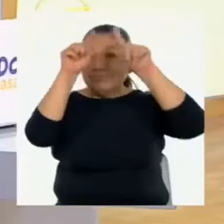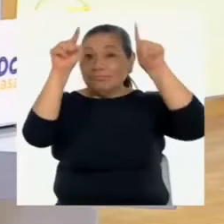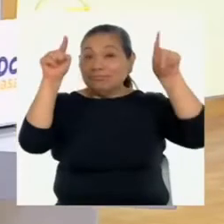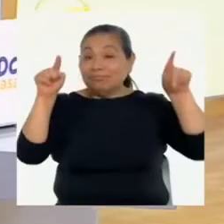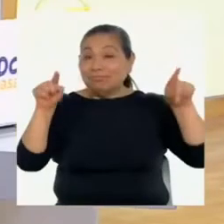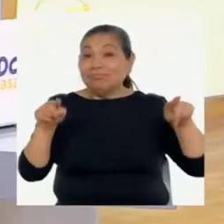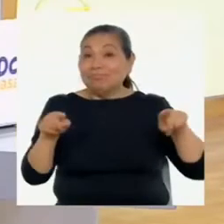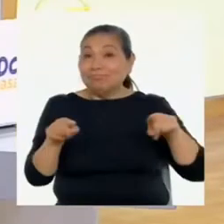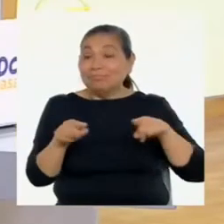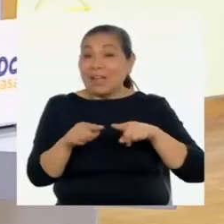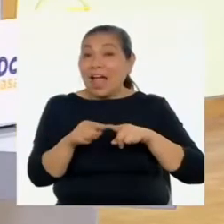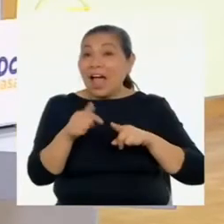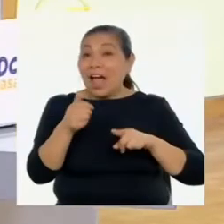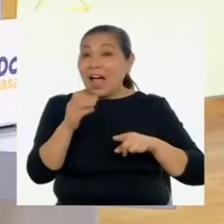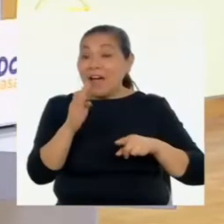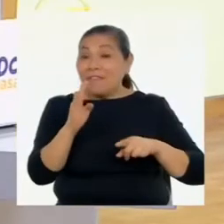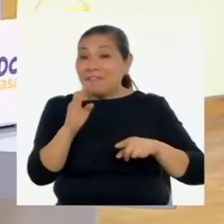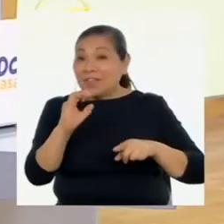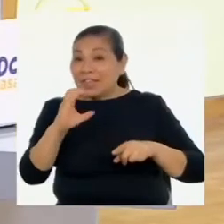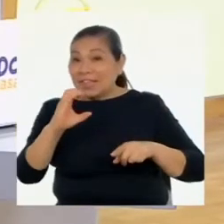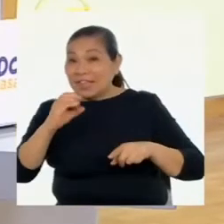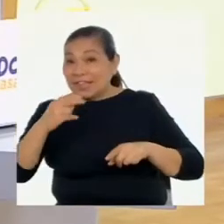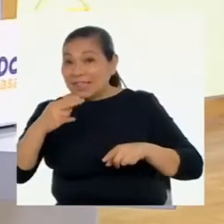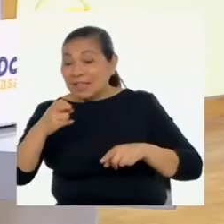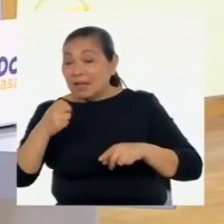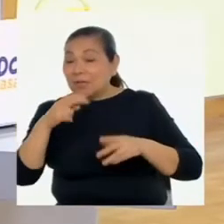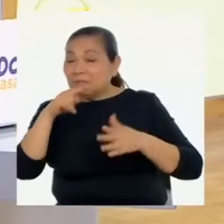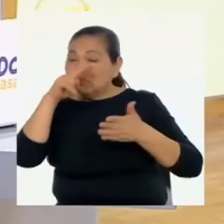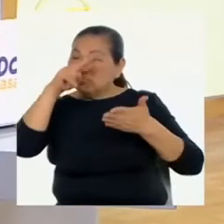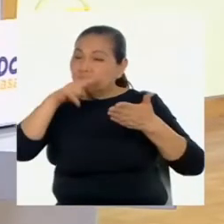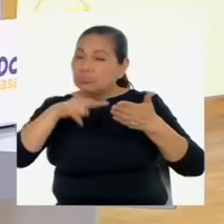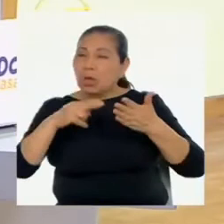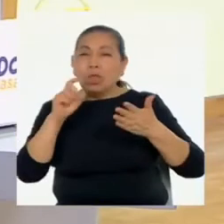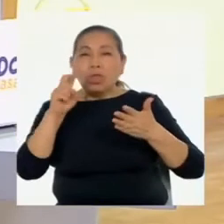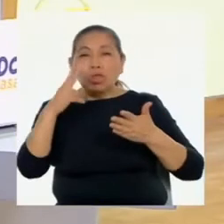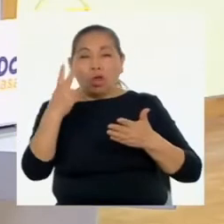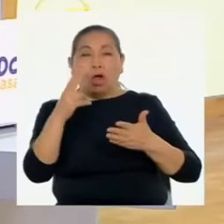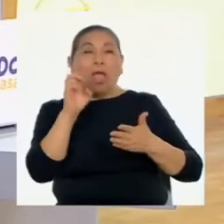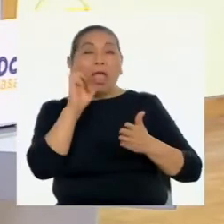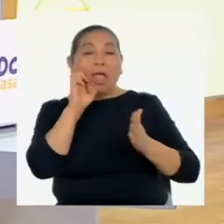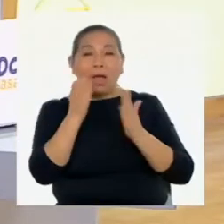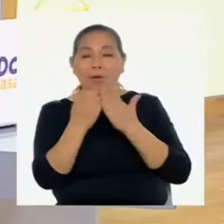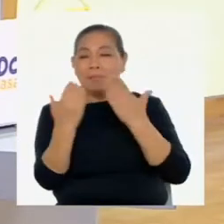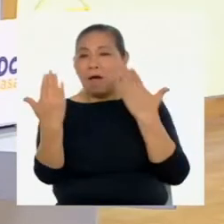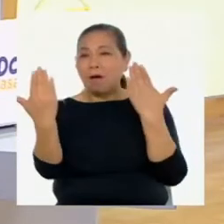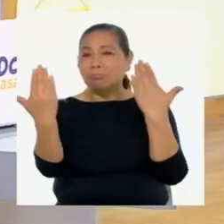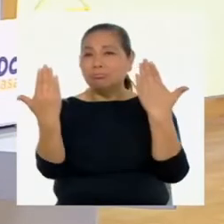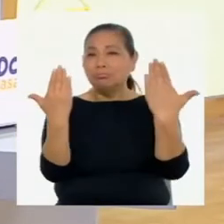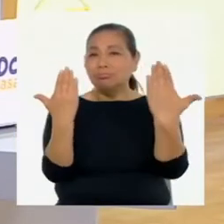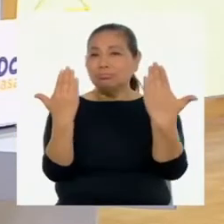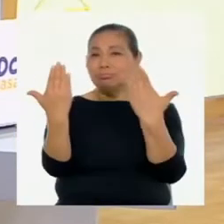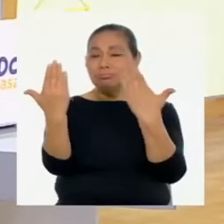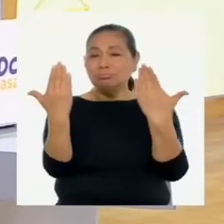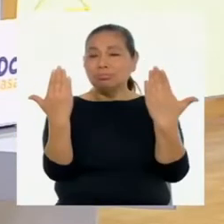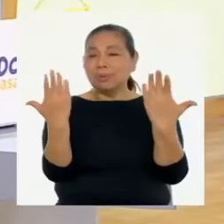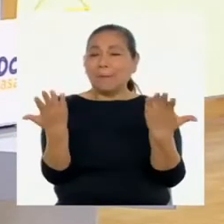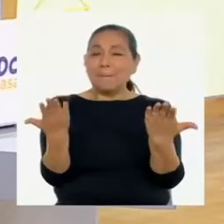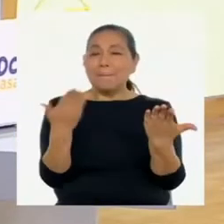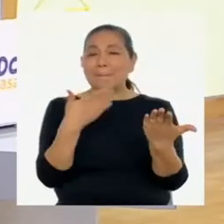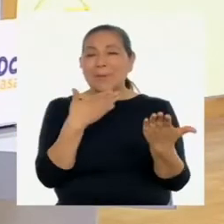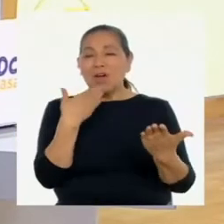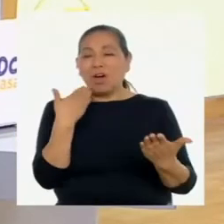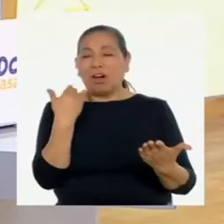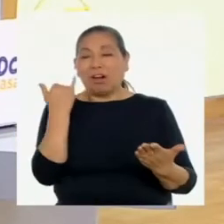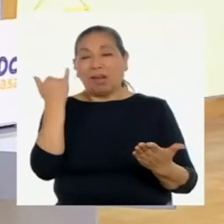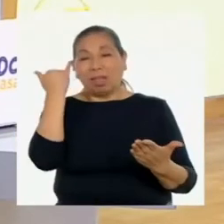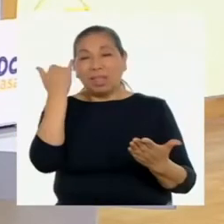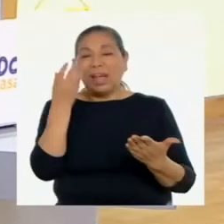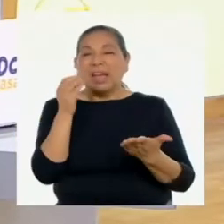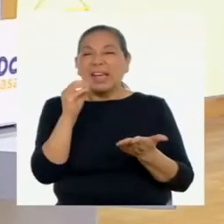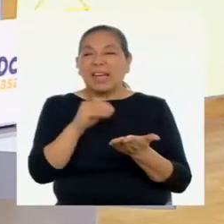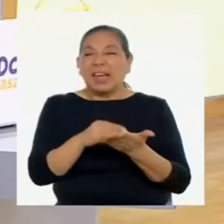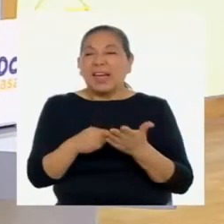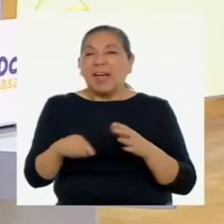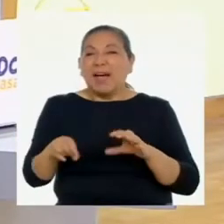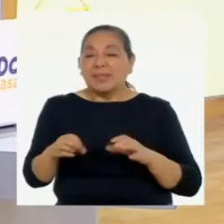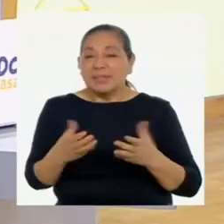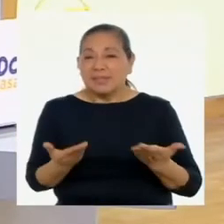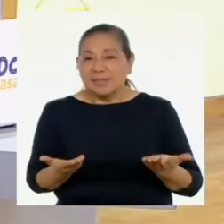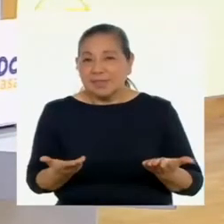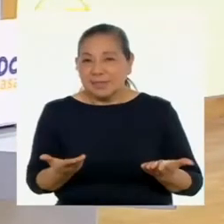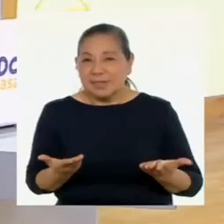afiches. Estaba revisando por última vez los dos ejemplos que vimos, para darme una mejor idea de qué deberíamos